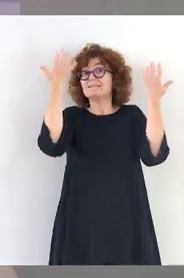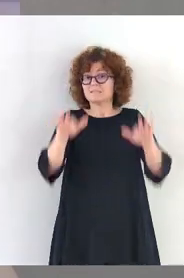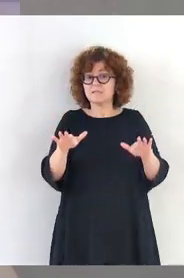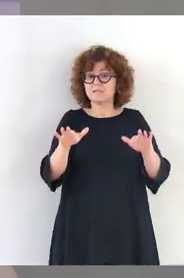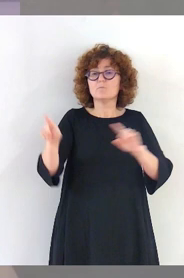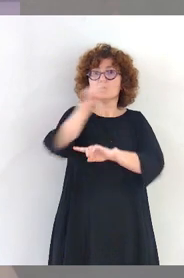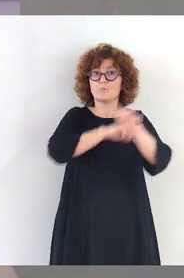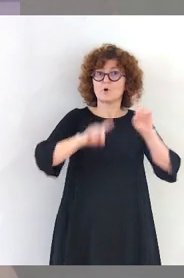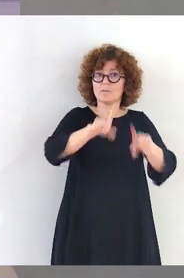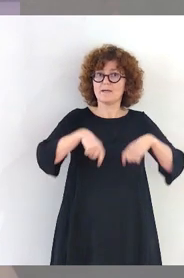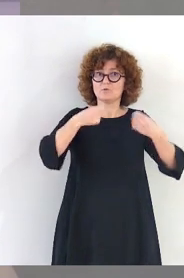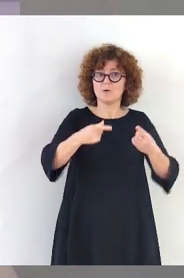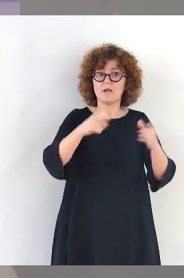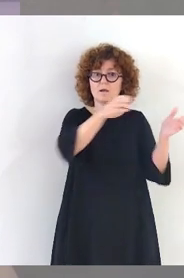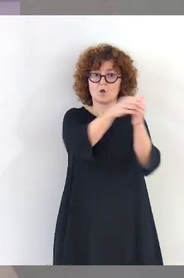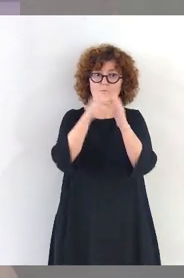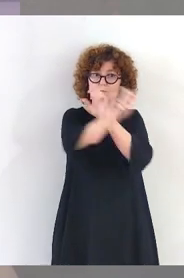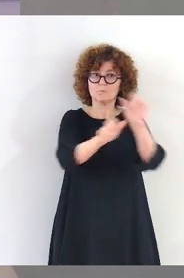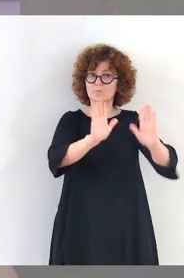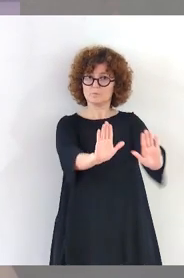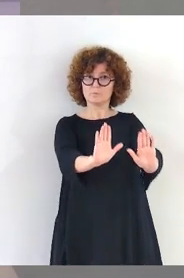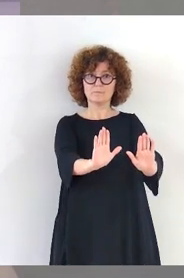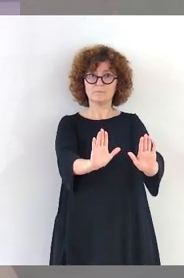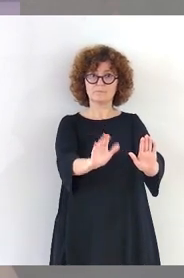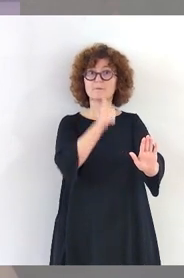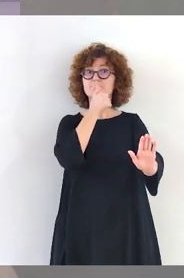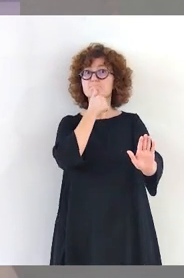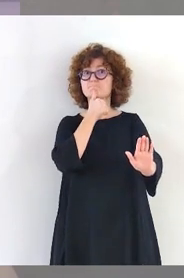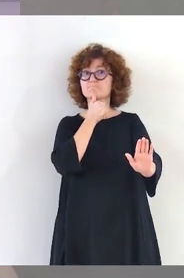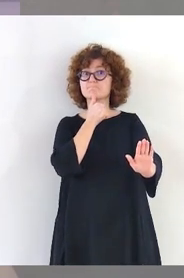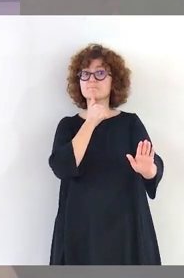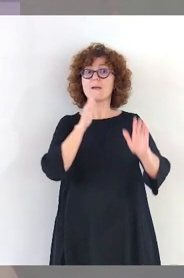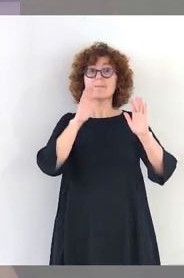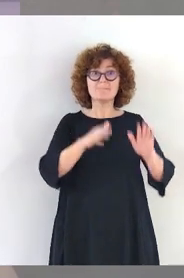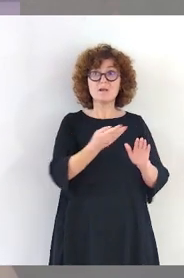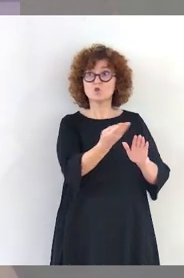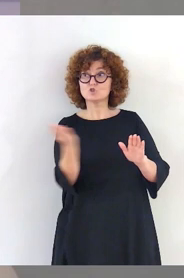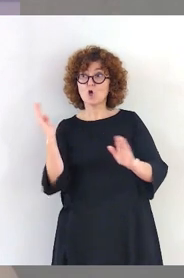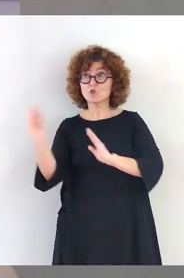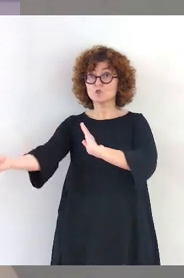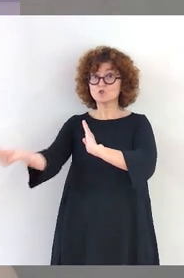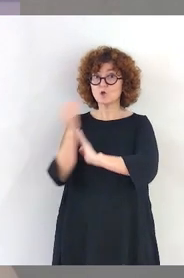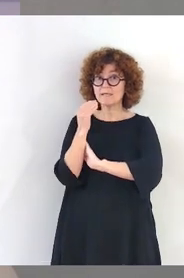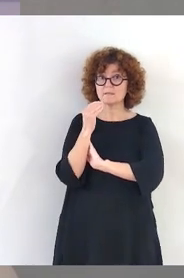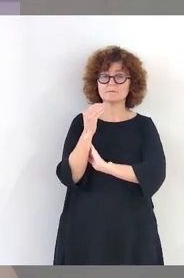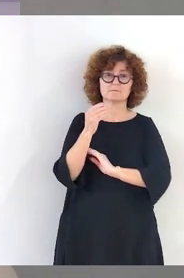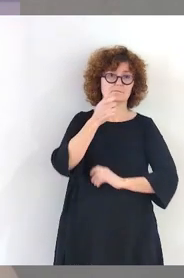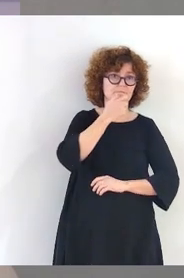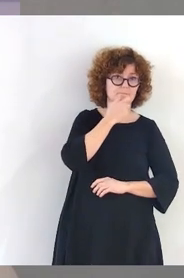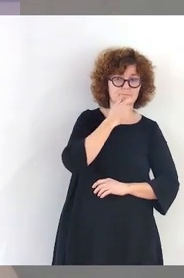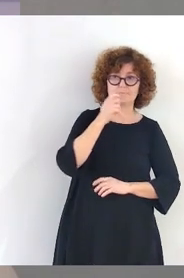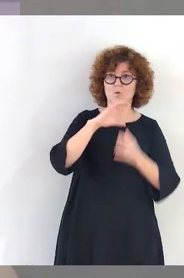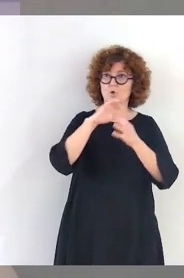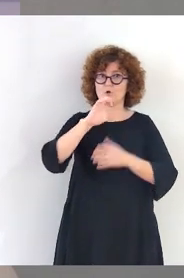las comunidades aguanten pero todo está enfocado por parte de todos los donantes los grandes donantes Gran Bretaña Unión